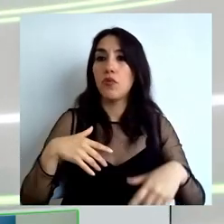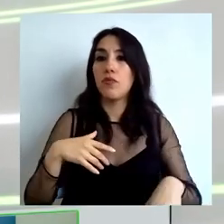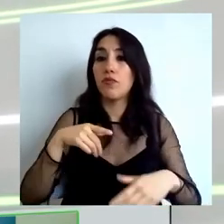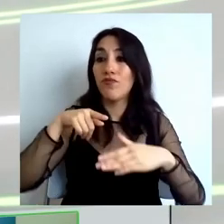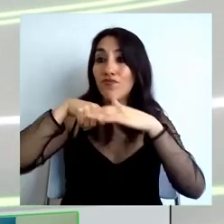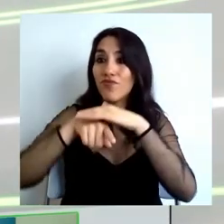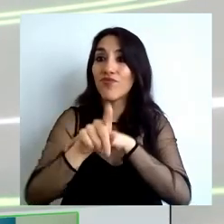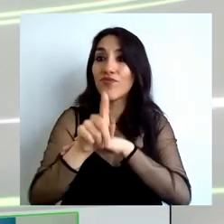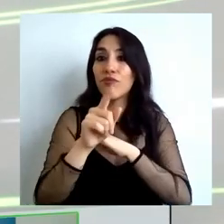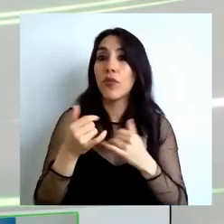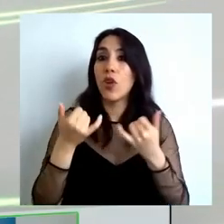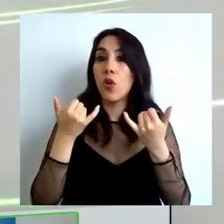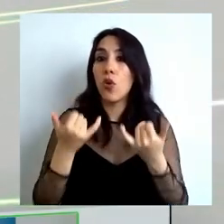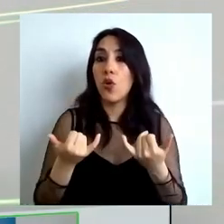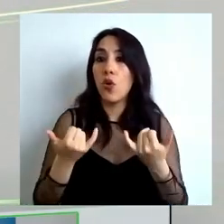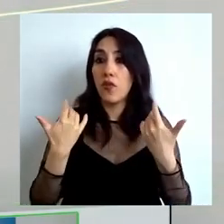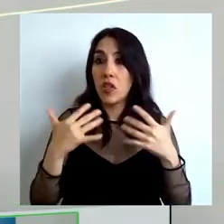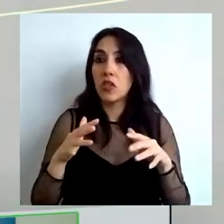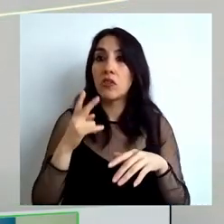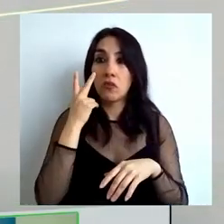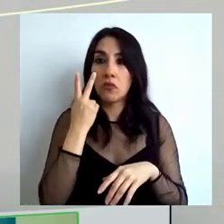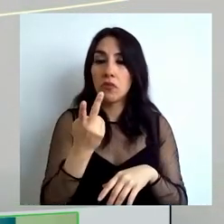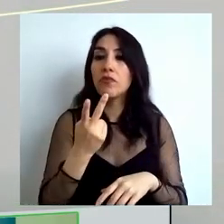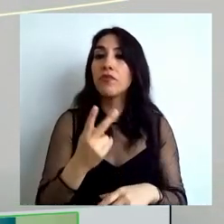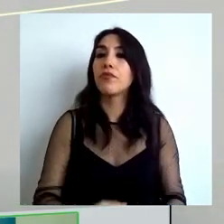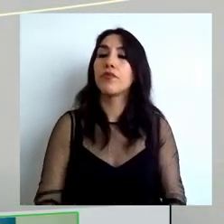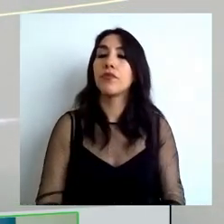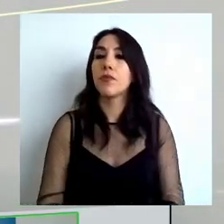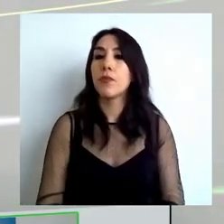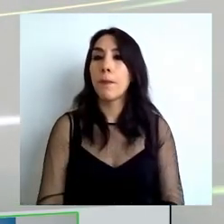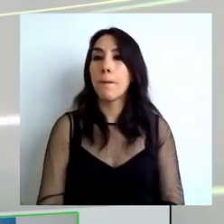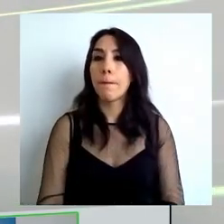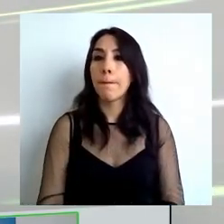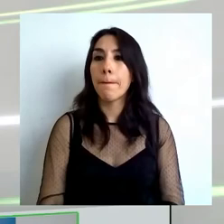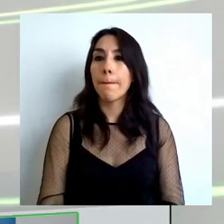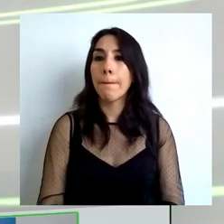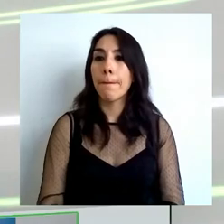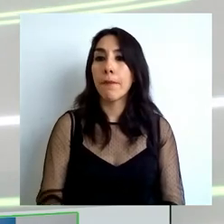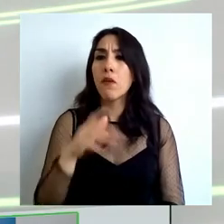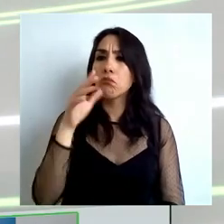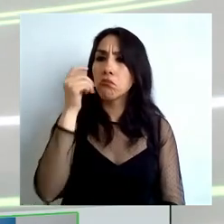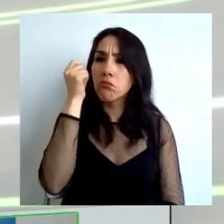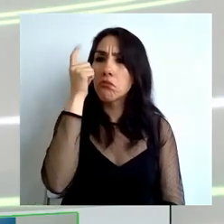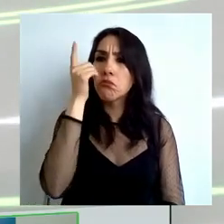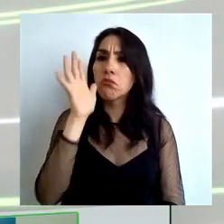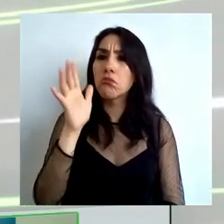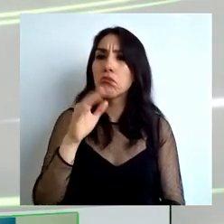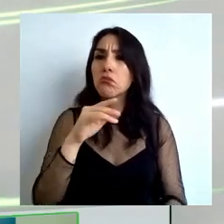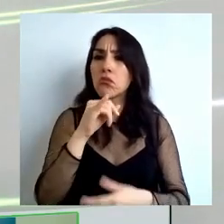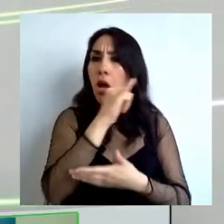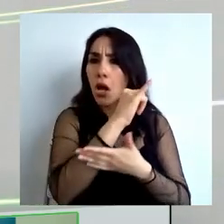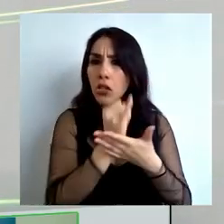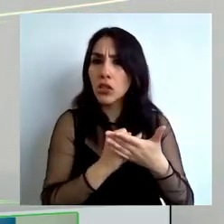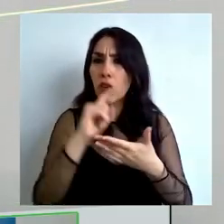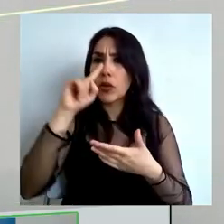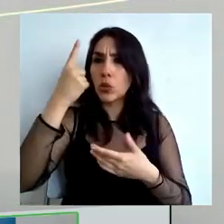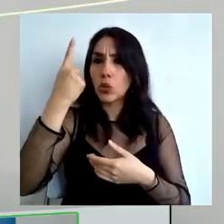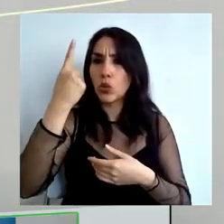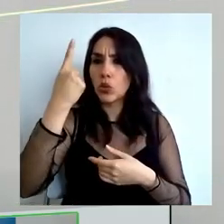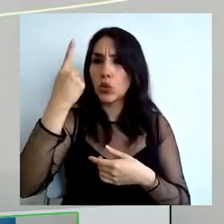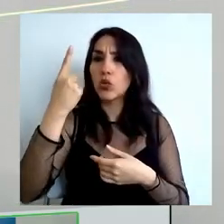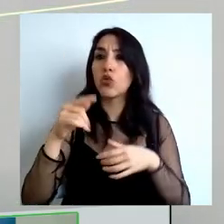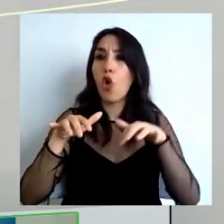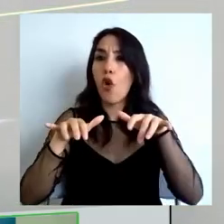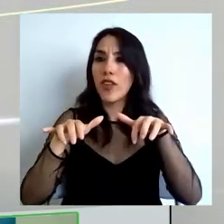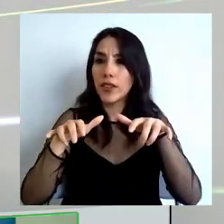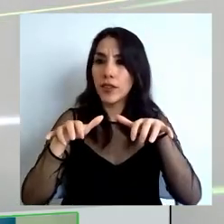tener en cuenta estos principios de diseño universal y la eliminación de las barreras.